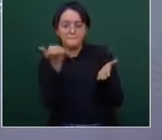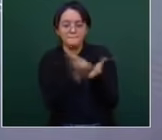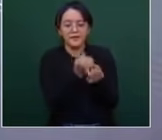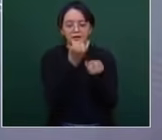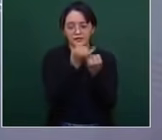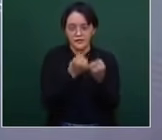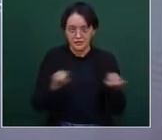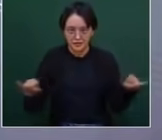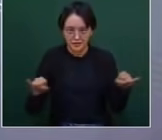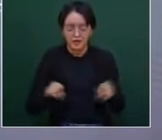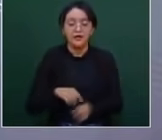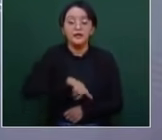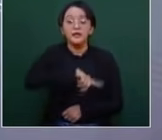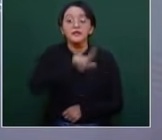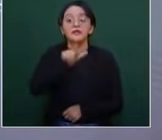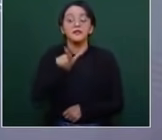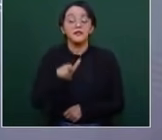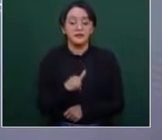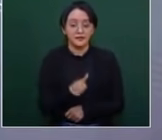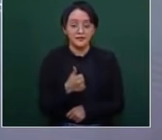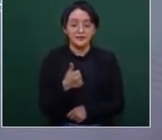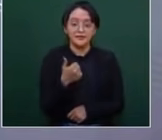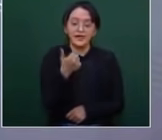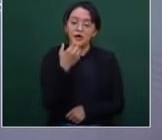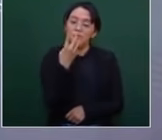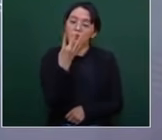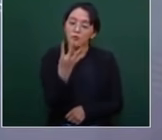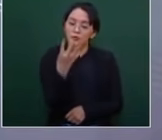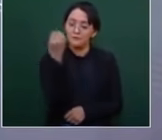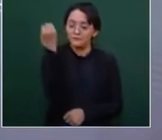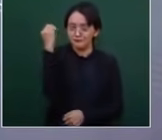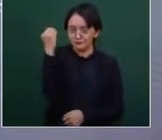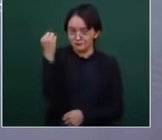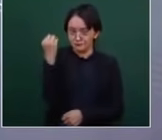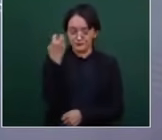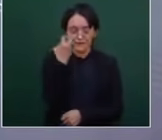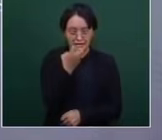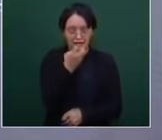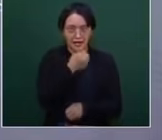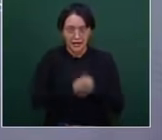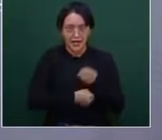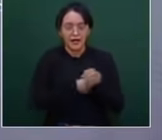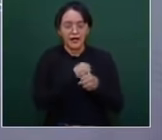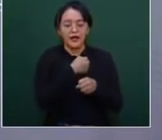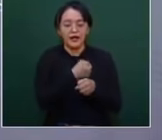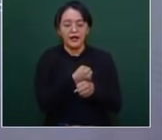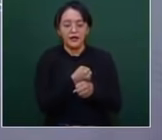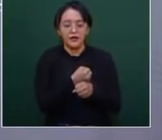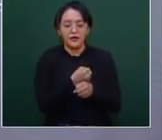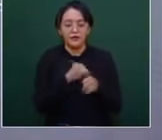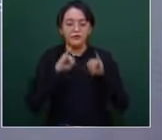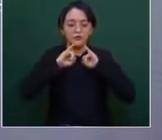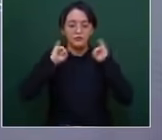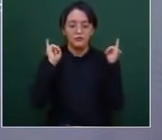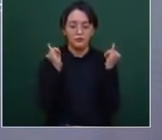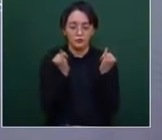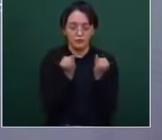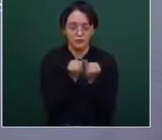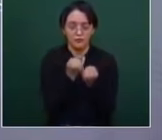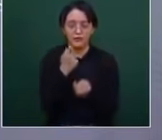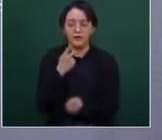después, el 4 de octubre de ese año, la Junta Provisional expidió